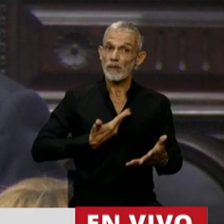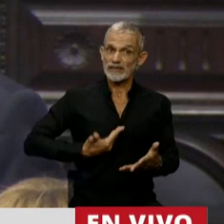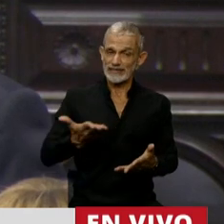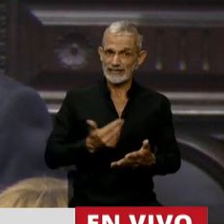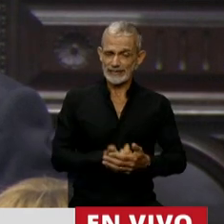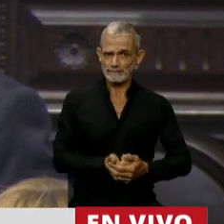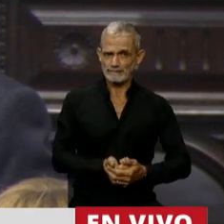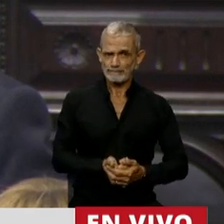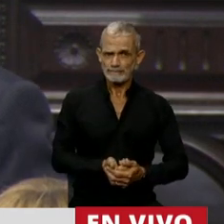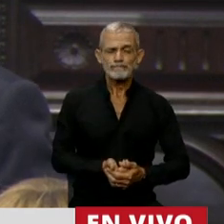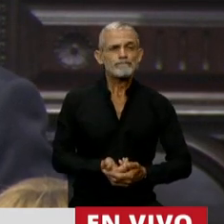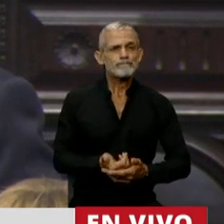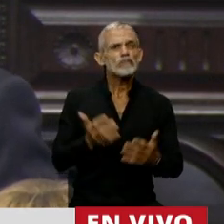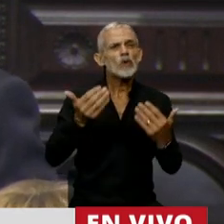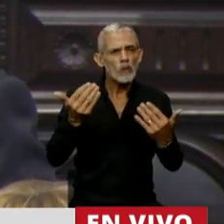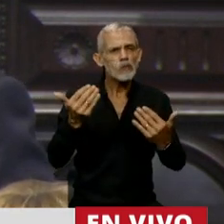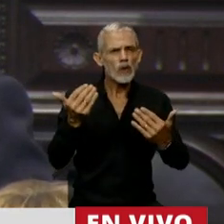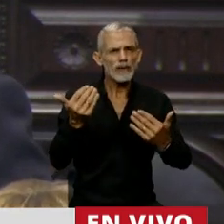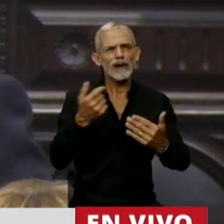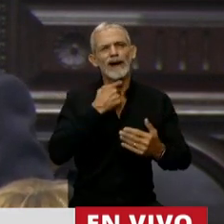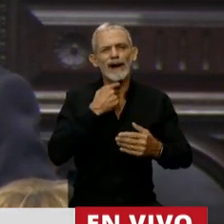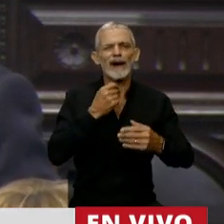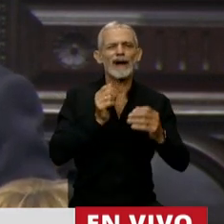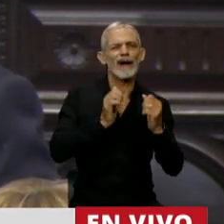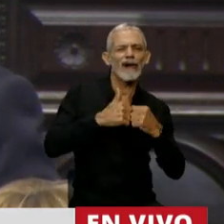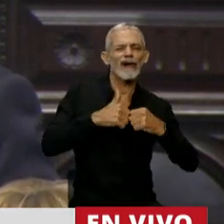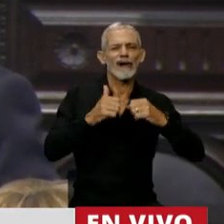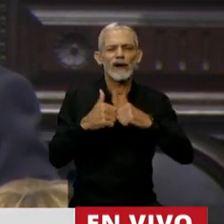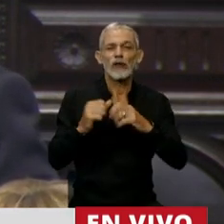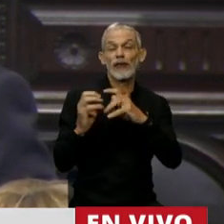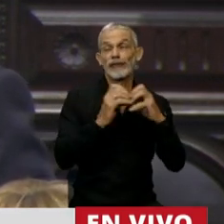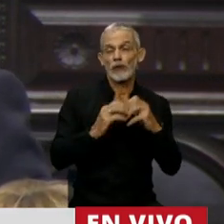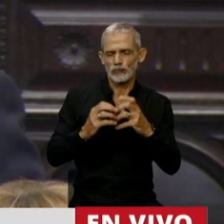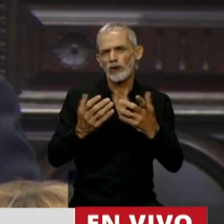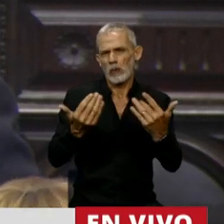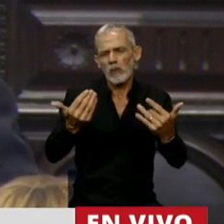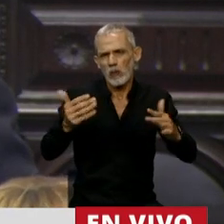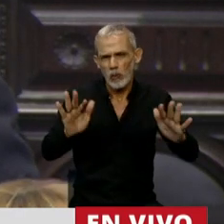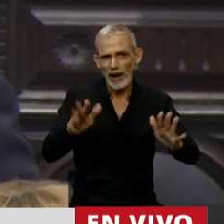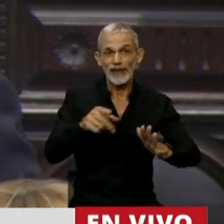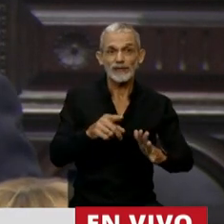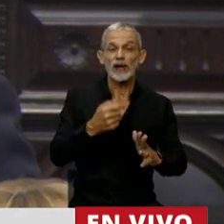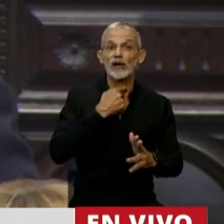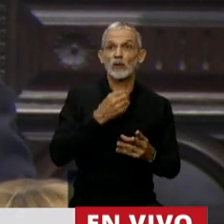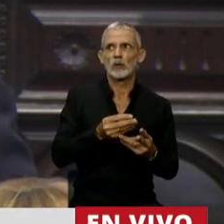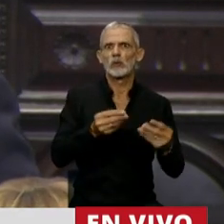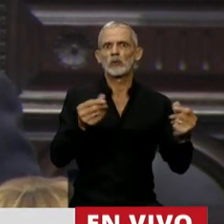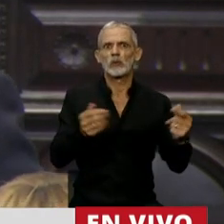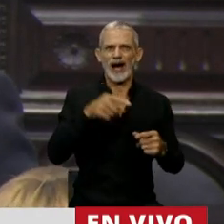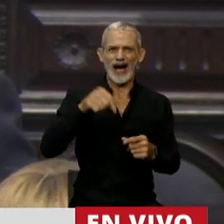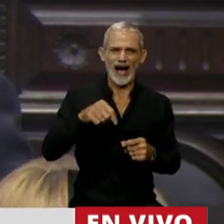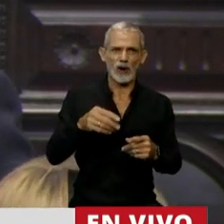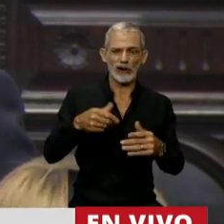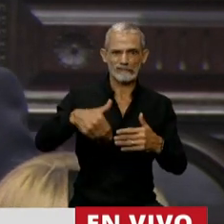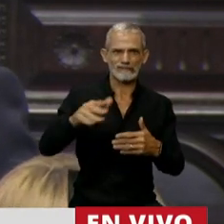Presidente, pueden tratar de encubrir esta discusión. Pueden tratar de que pase desapercibida ahora sobre